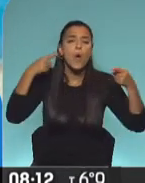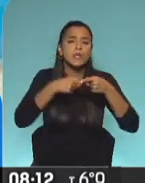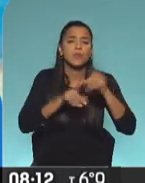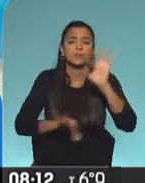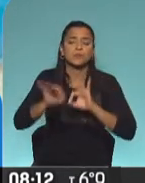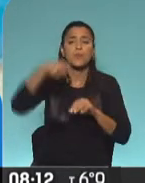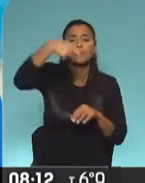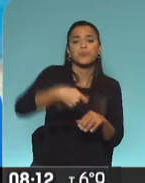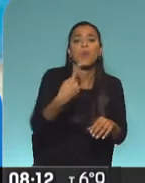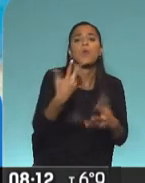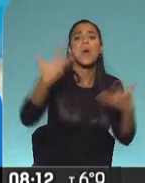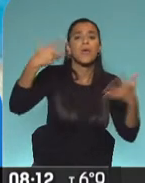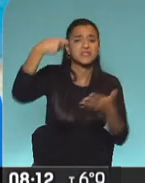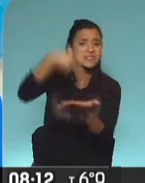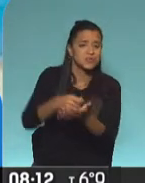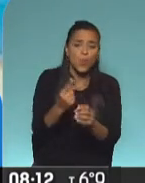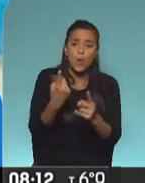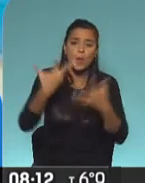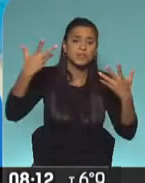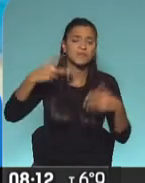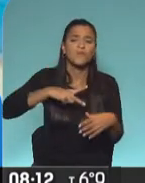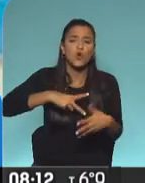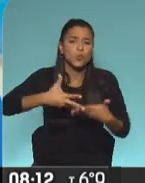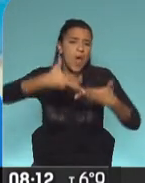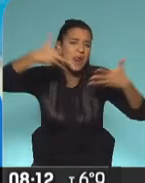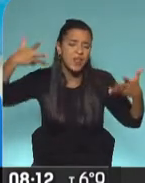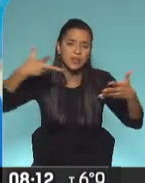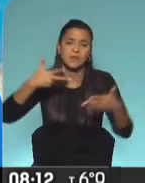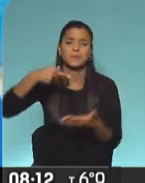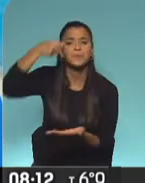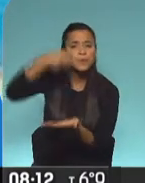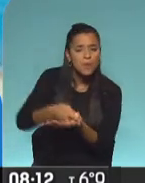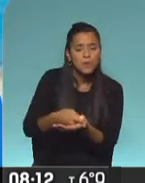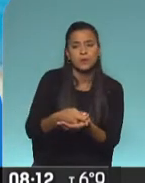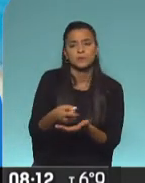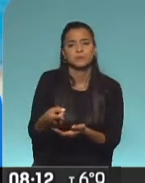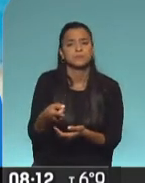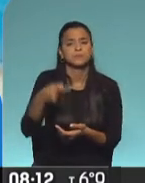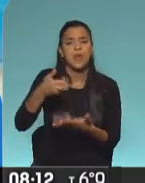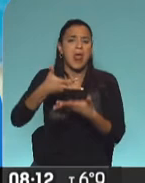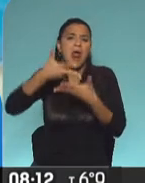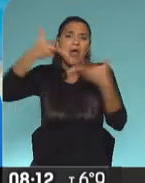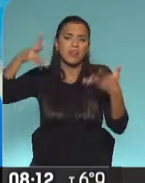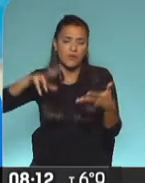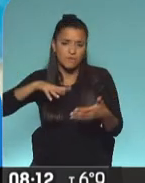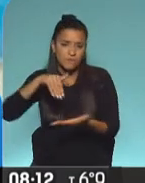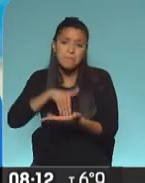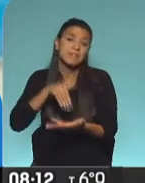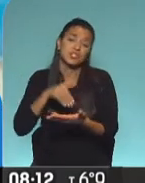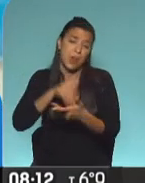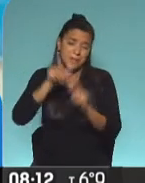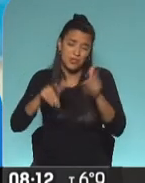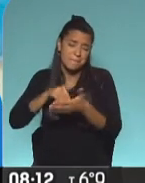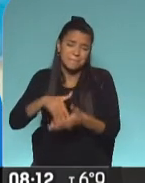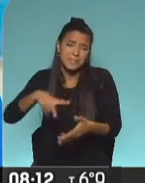aporte extraordinario por única vez a las grandes fortunas, es un gravamen a las grandes fortunas, a los millonarios. Esto